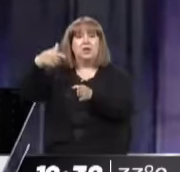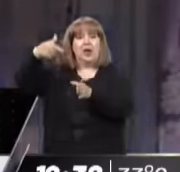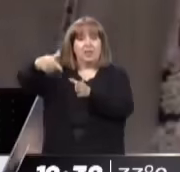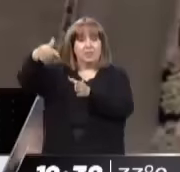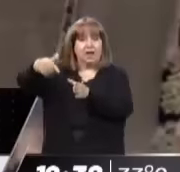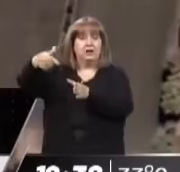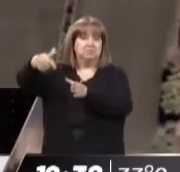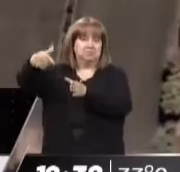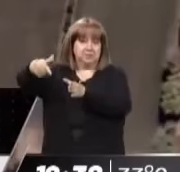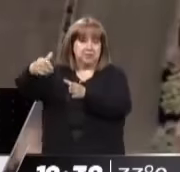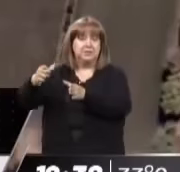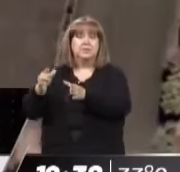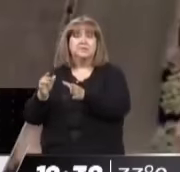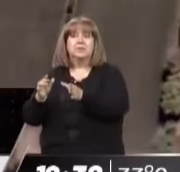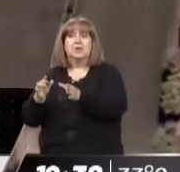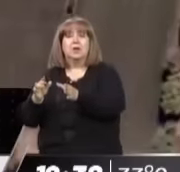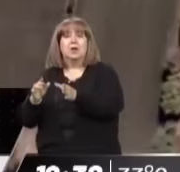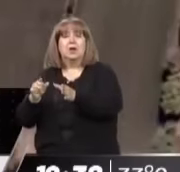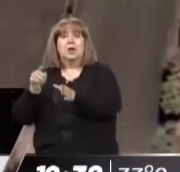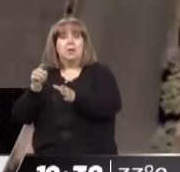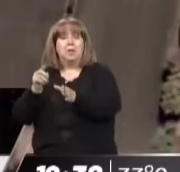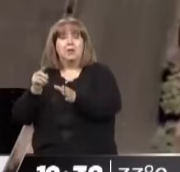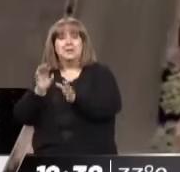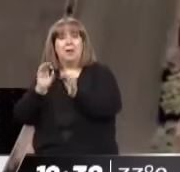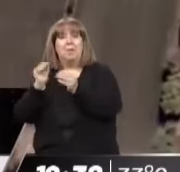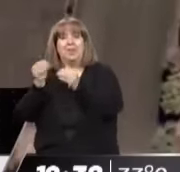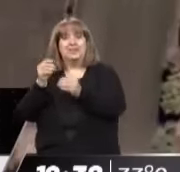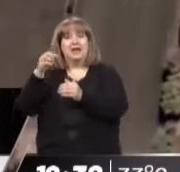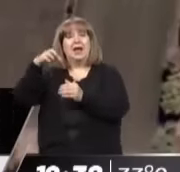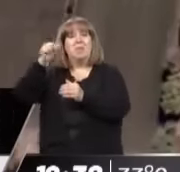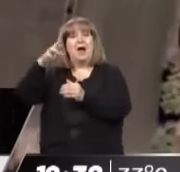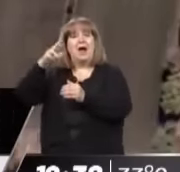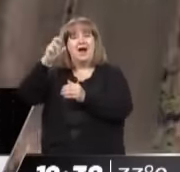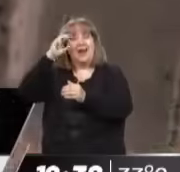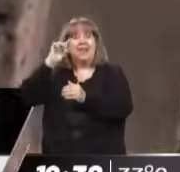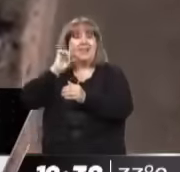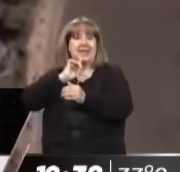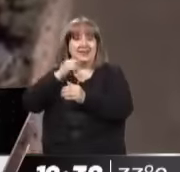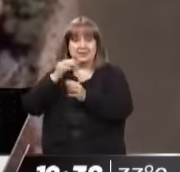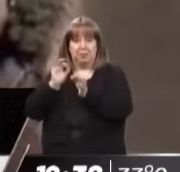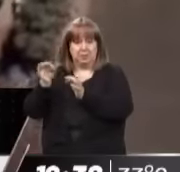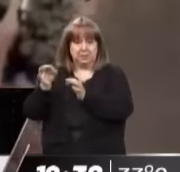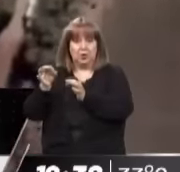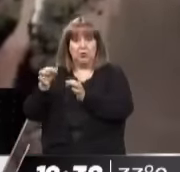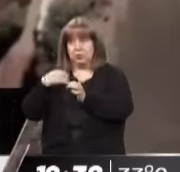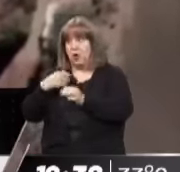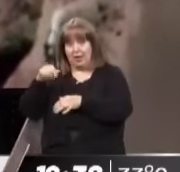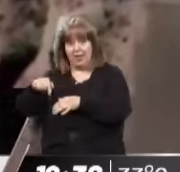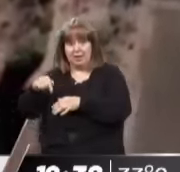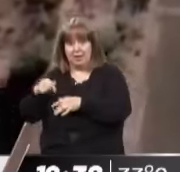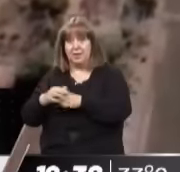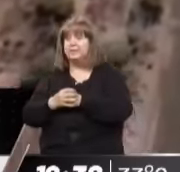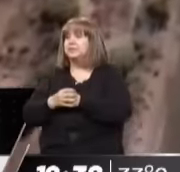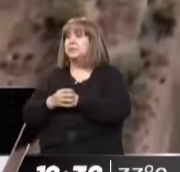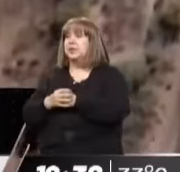es muy conocida en la zona, antes de salir a San Rafael, o a Paredita, y estoy en el lugar. Julián Chaver también te quiere preguntar. Julián